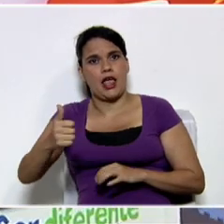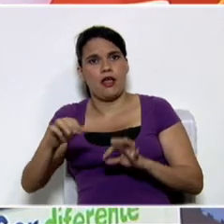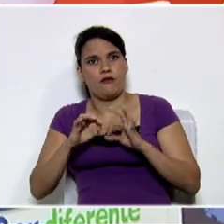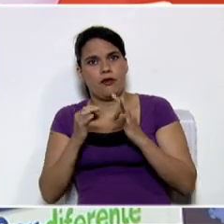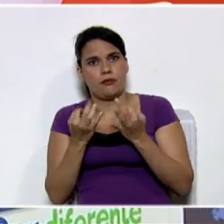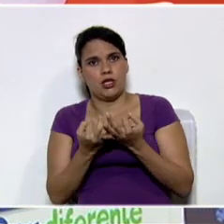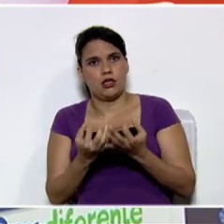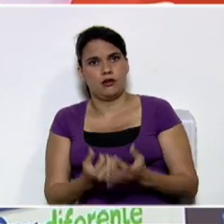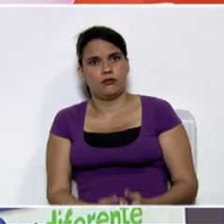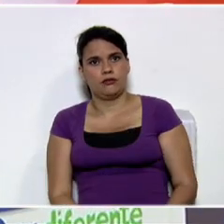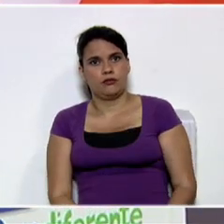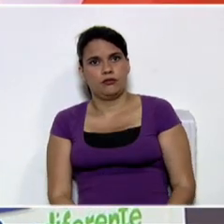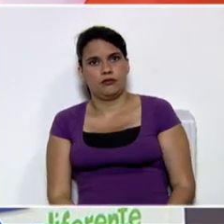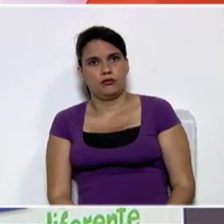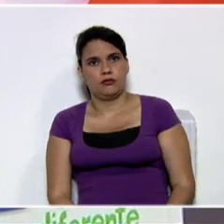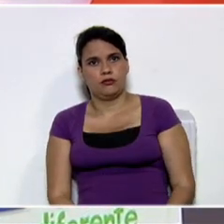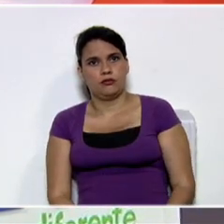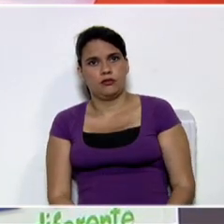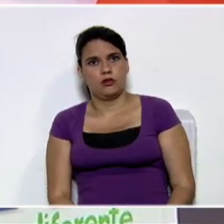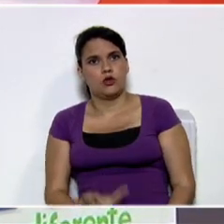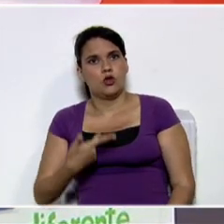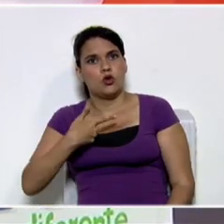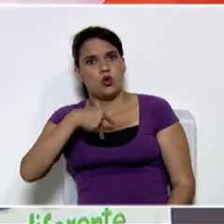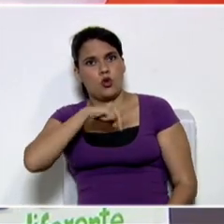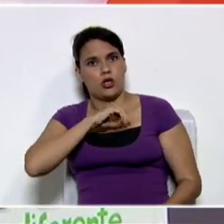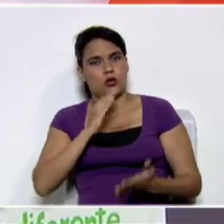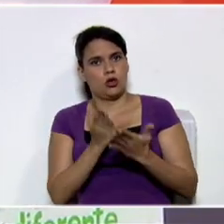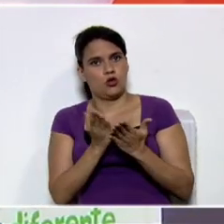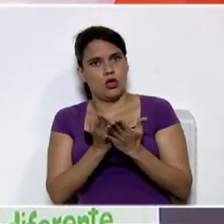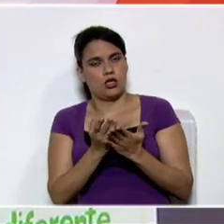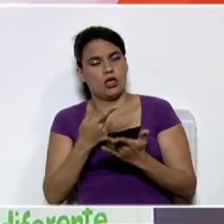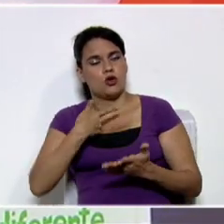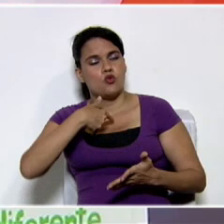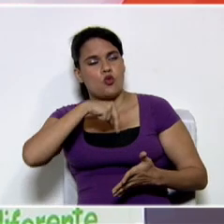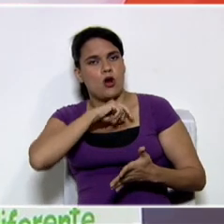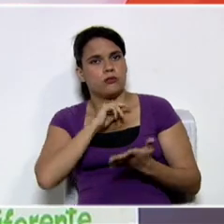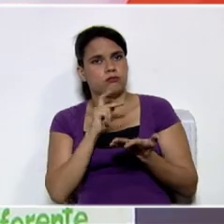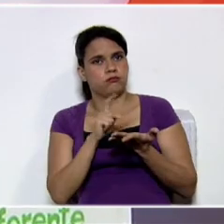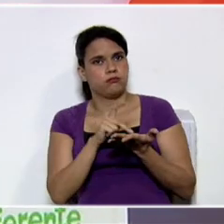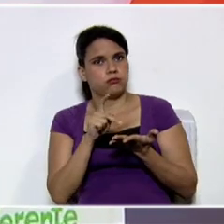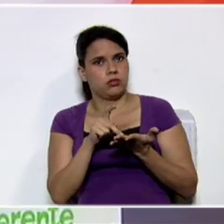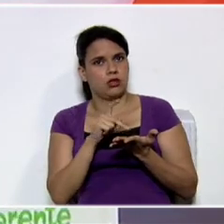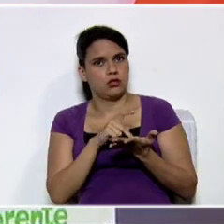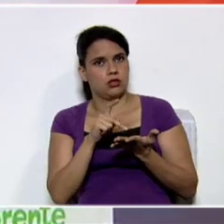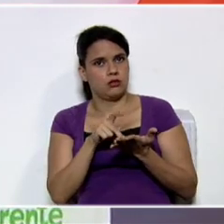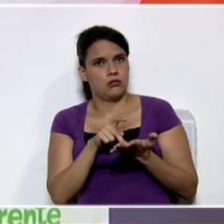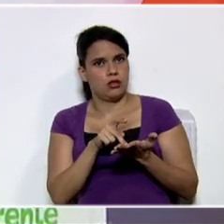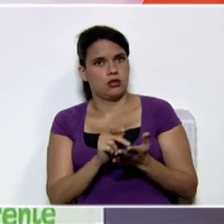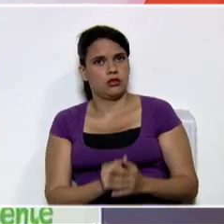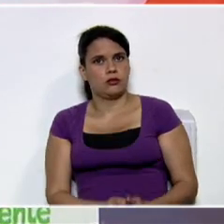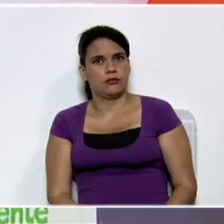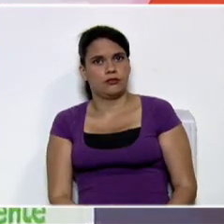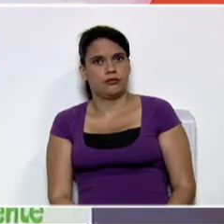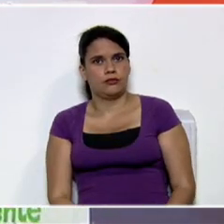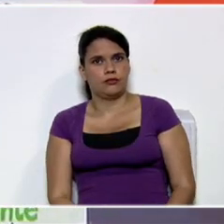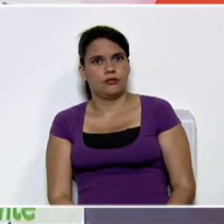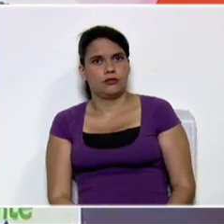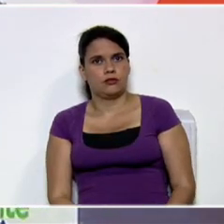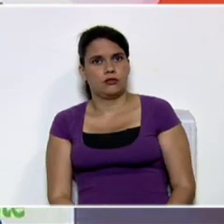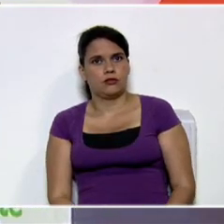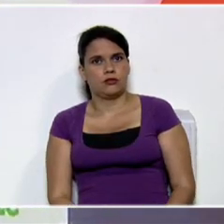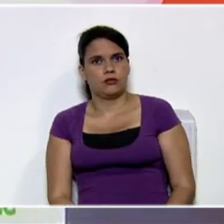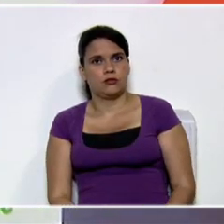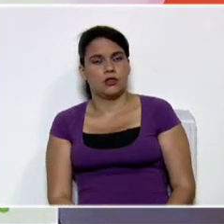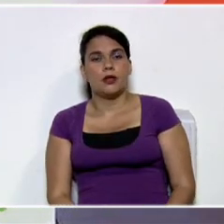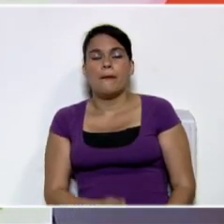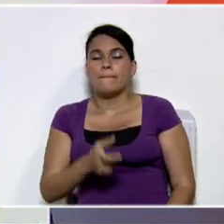familia, nuestros estudiantes, nuestros participantes son personas